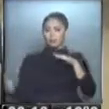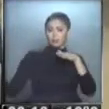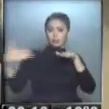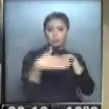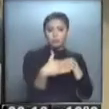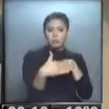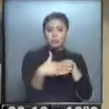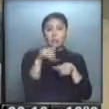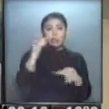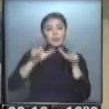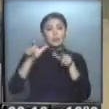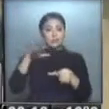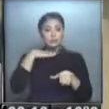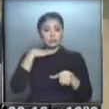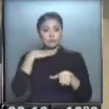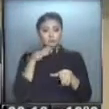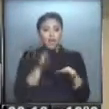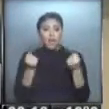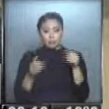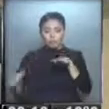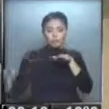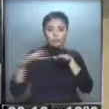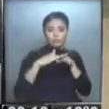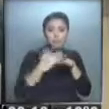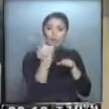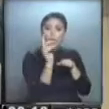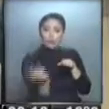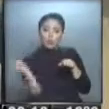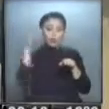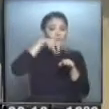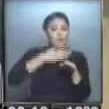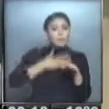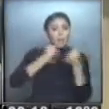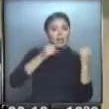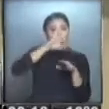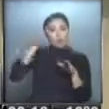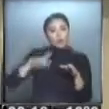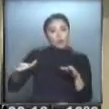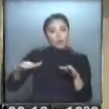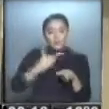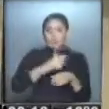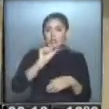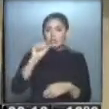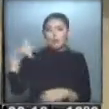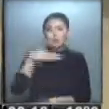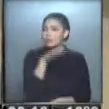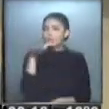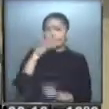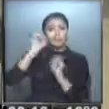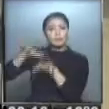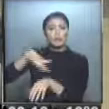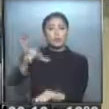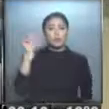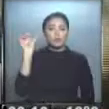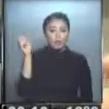Bueno, los delincuentes nos pasan el auto de ellos. Uno de los de ellos se sube a mi camioneta. Nos llevan a dar un par de vueltas y nos dejan ahí en